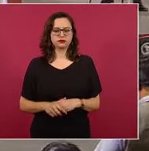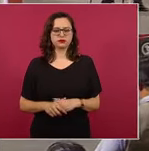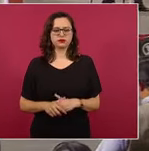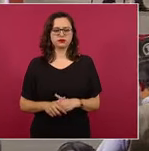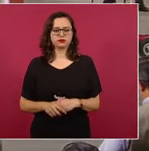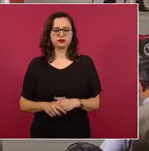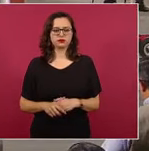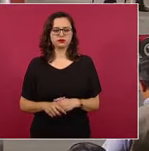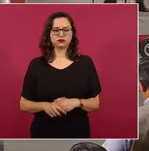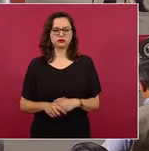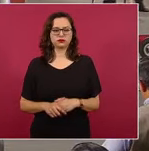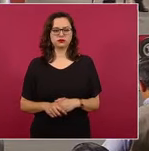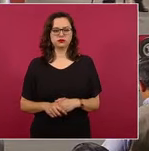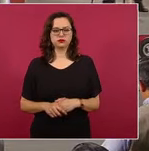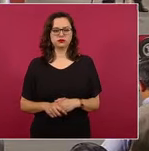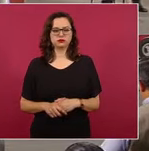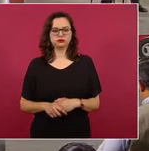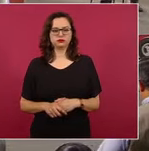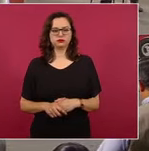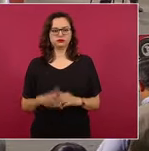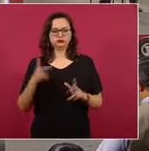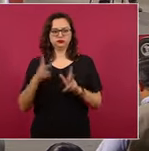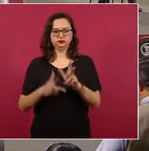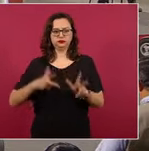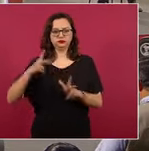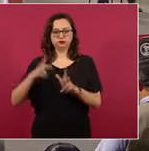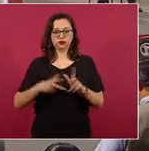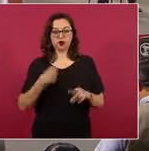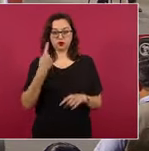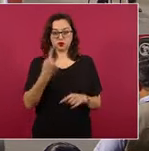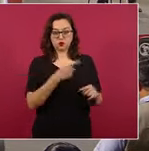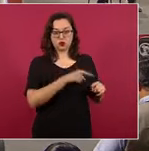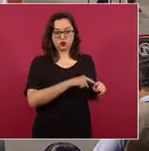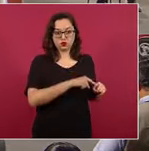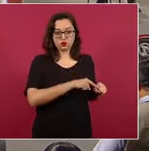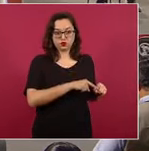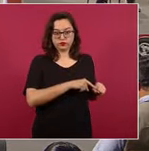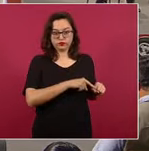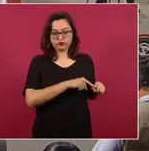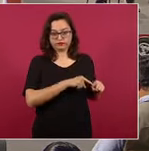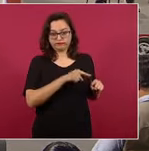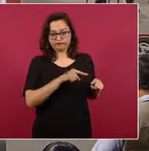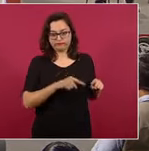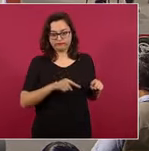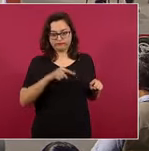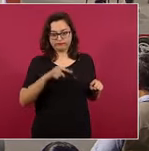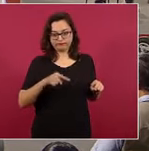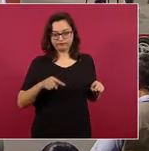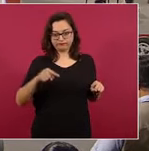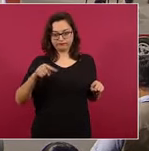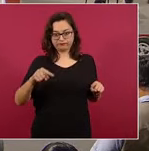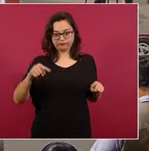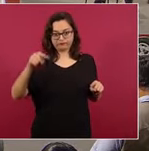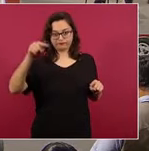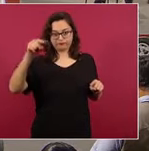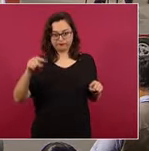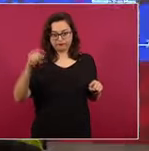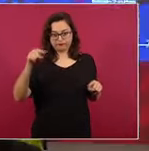Esta es la ruta del tren, es Palenque. Aquí está lo que les comentaba, Tenosique. Y aquí